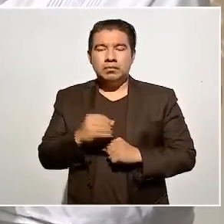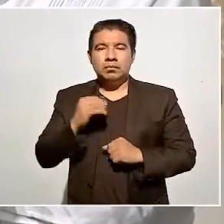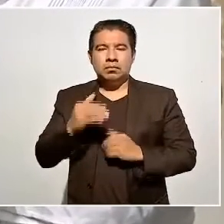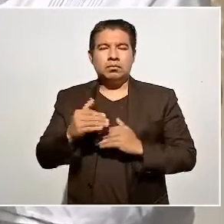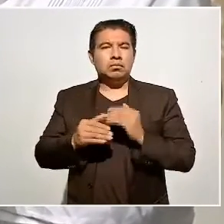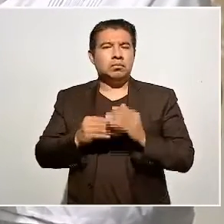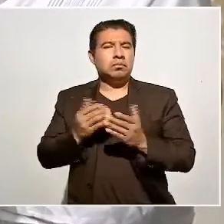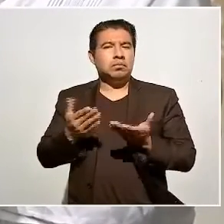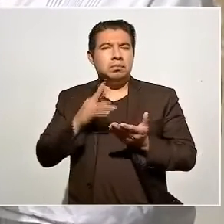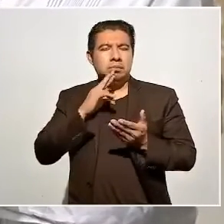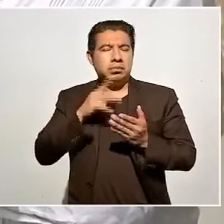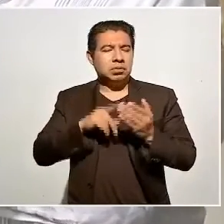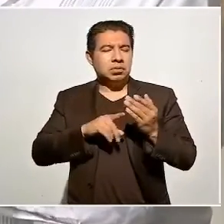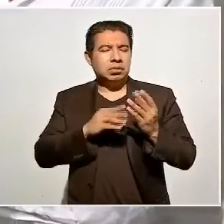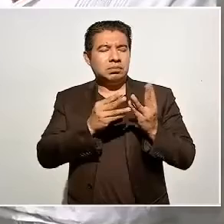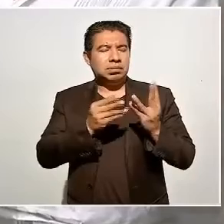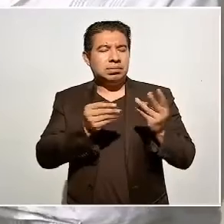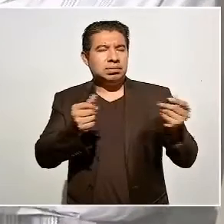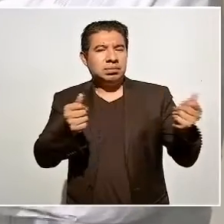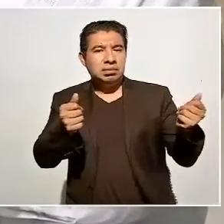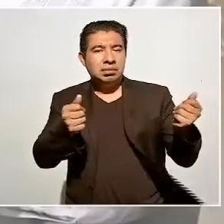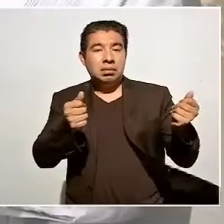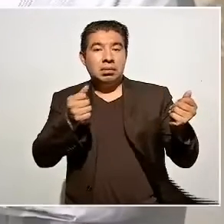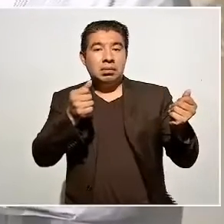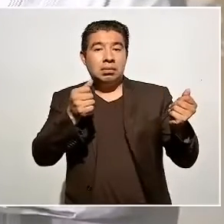saliendo. Perdimos